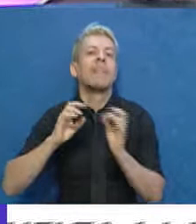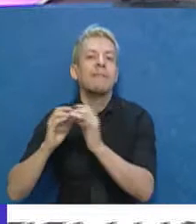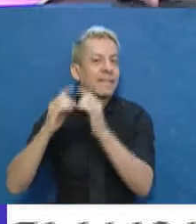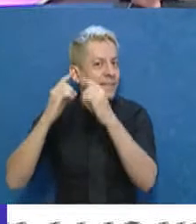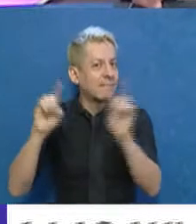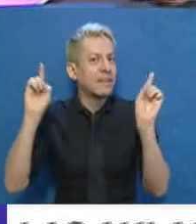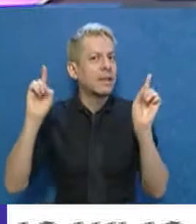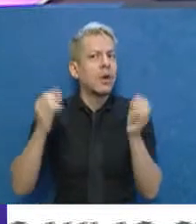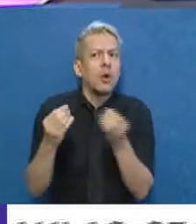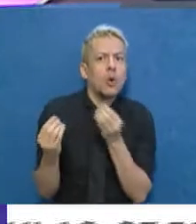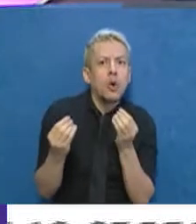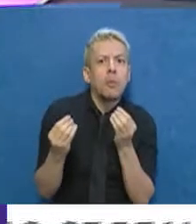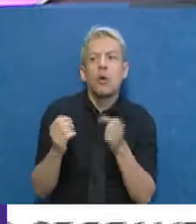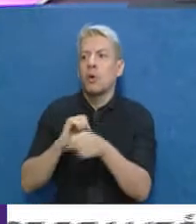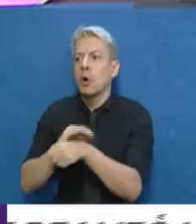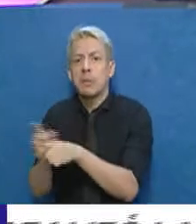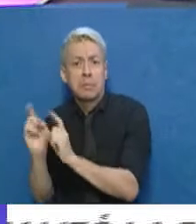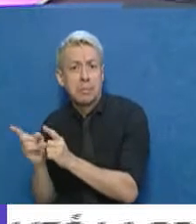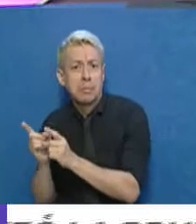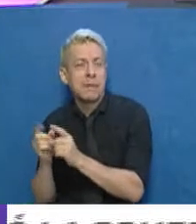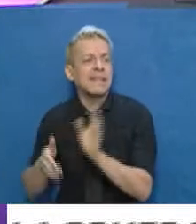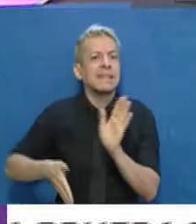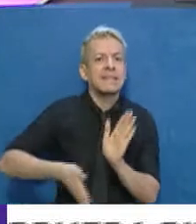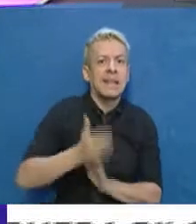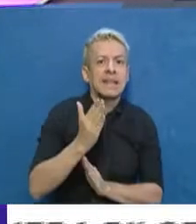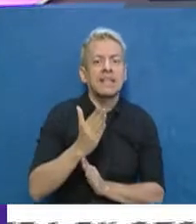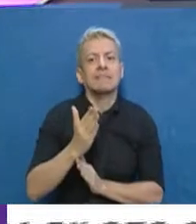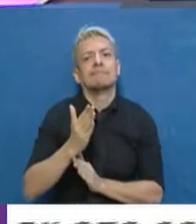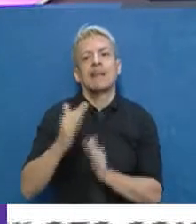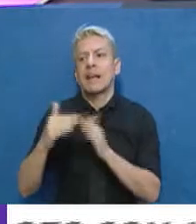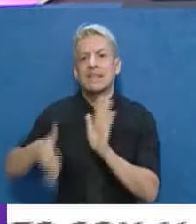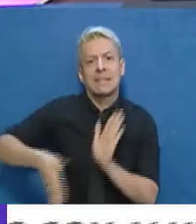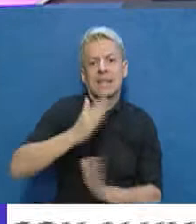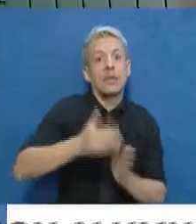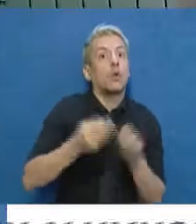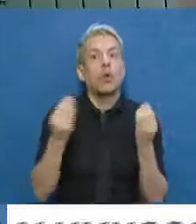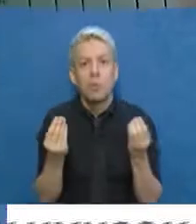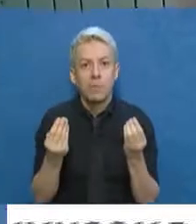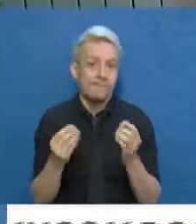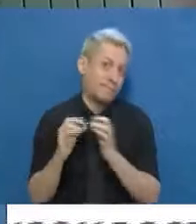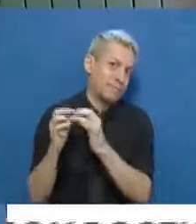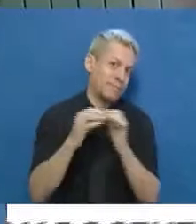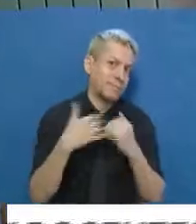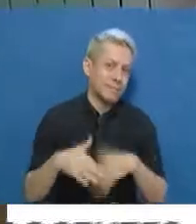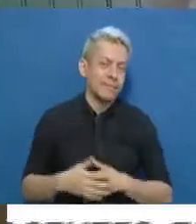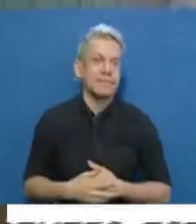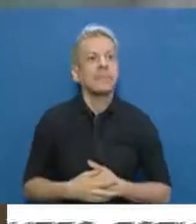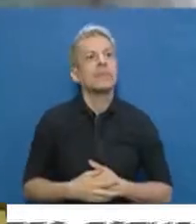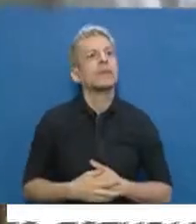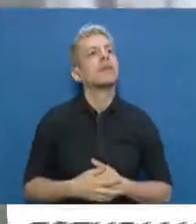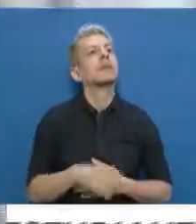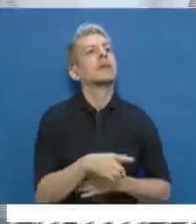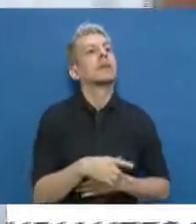¿Cómo convivir con la pandemia y la entrada y salida de la virtualidad y la presencialidad? No pudimos hacer la presentación